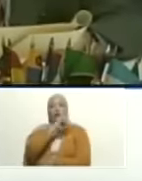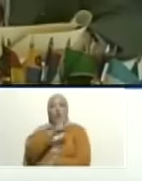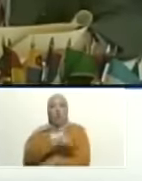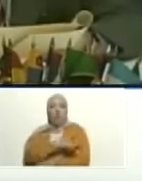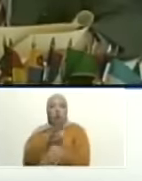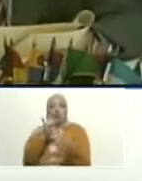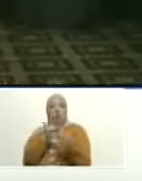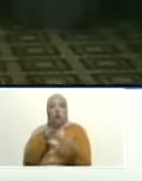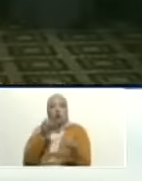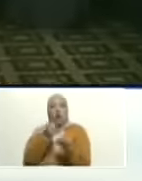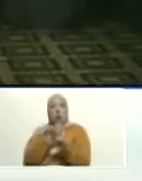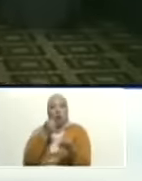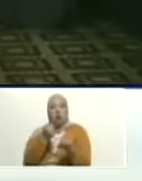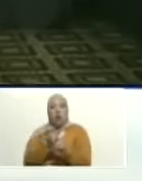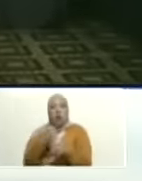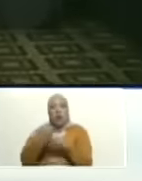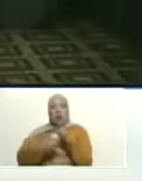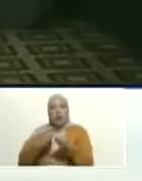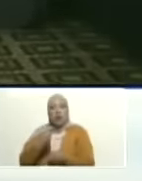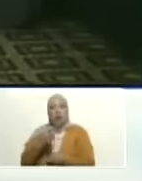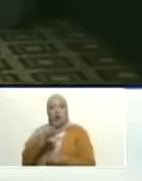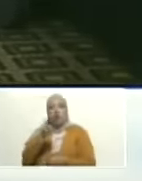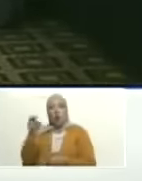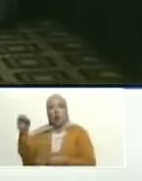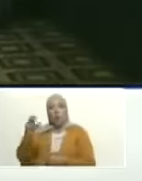que habíamos fundado en el año 2000,